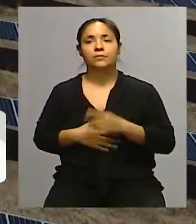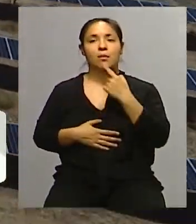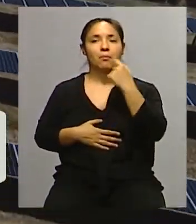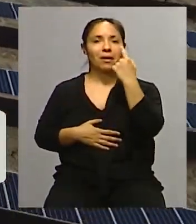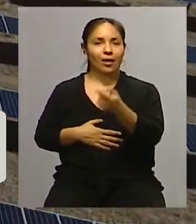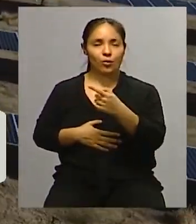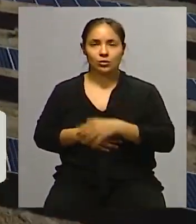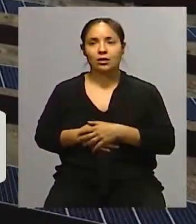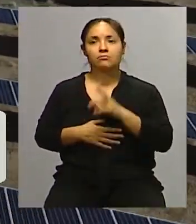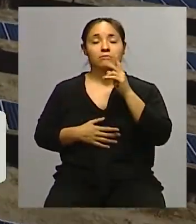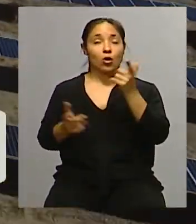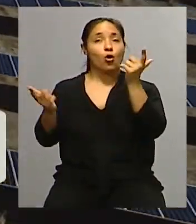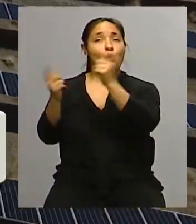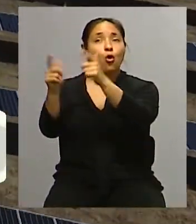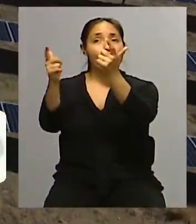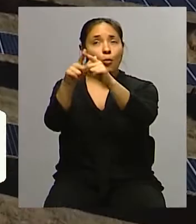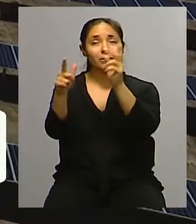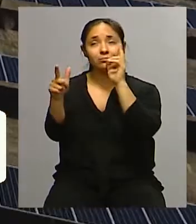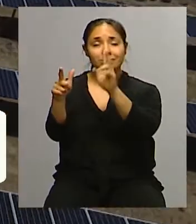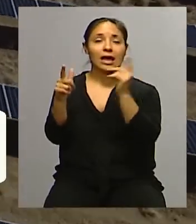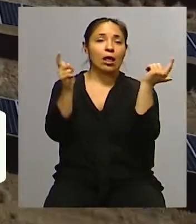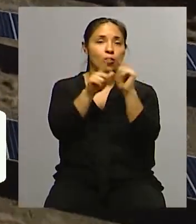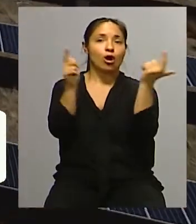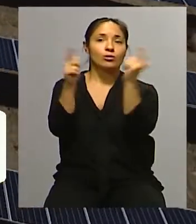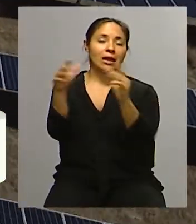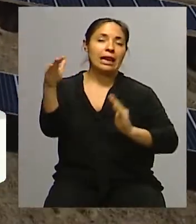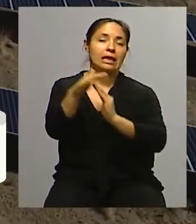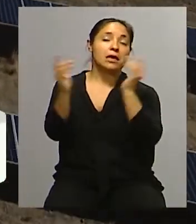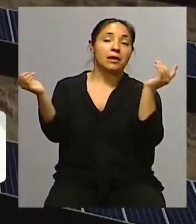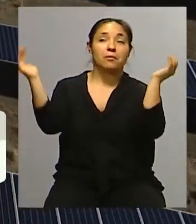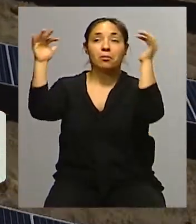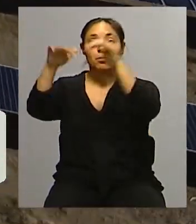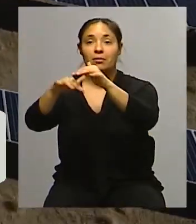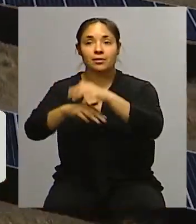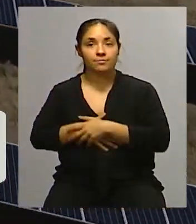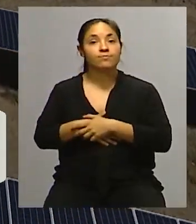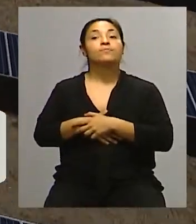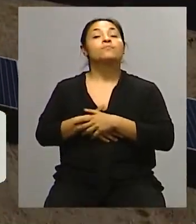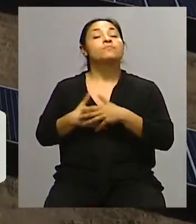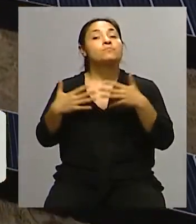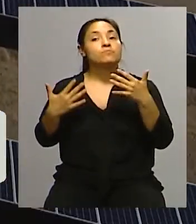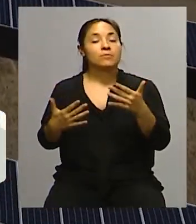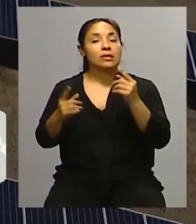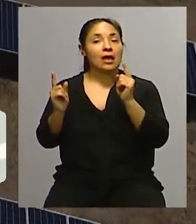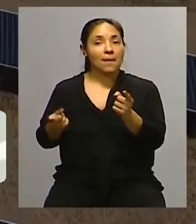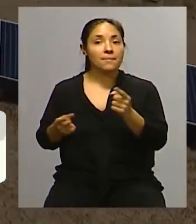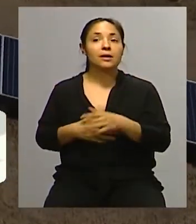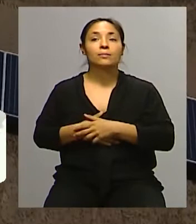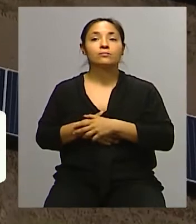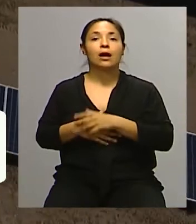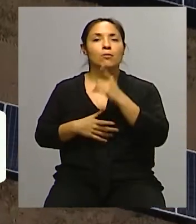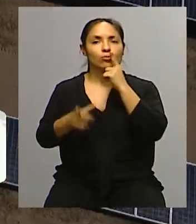cuando vemos estas cumbres, estas grandes reuniones de líderes, no solamente vemos eso, también vemos que